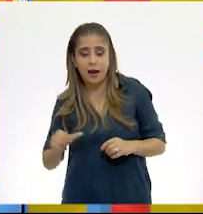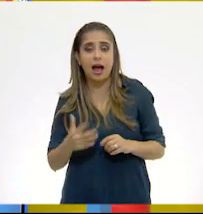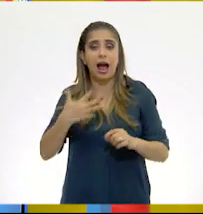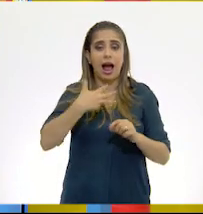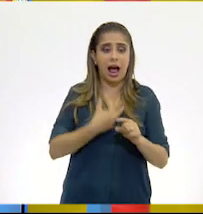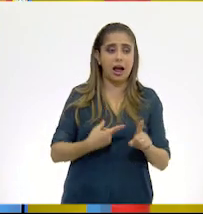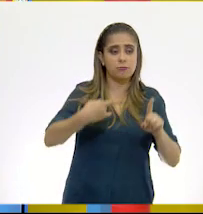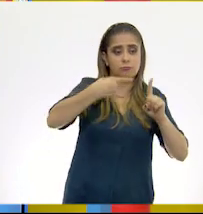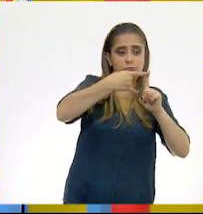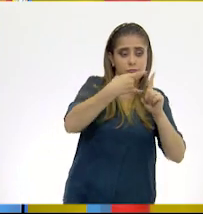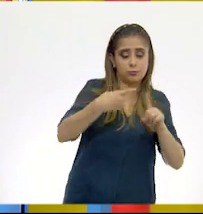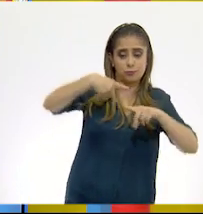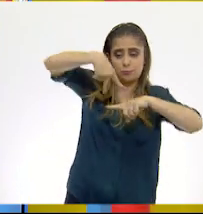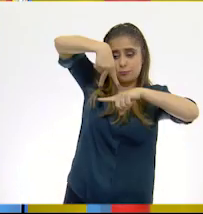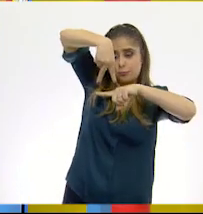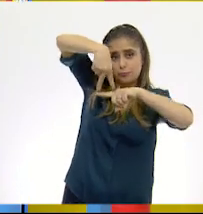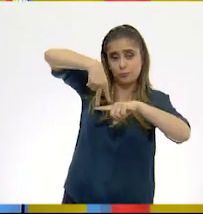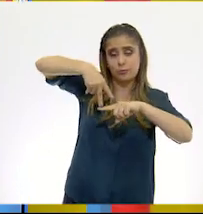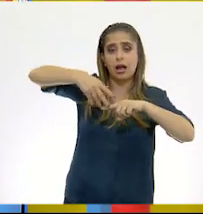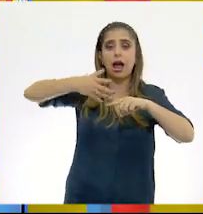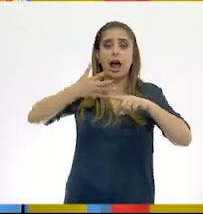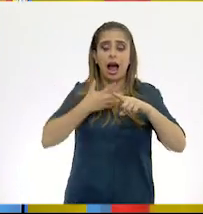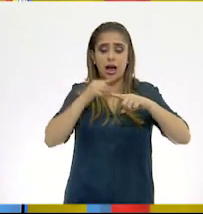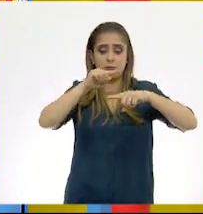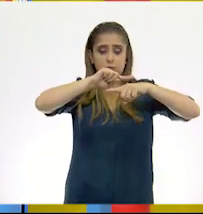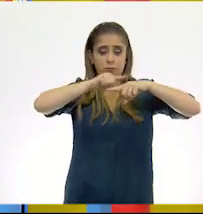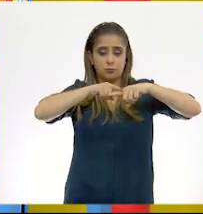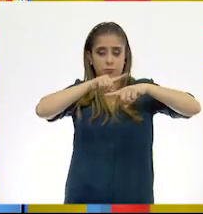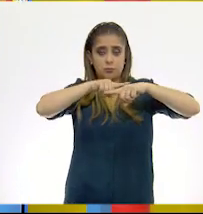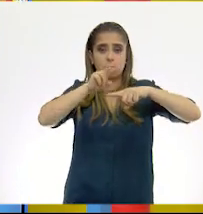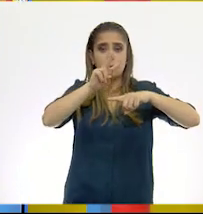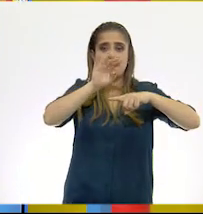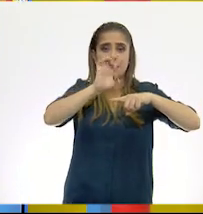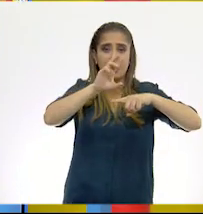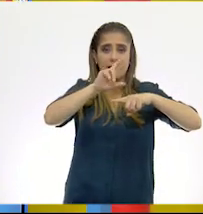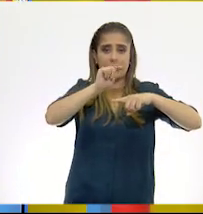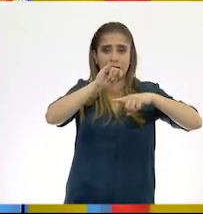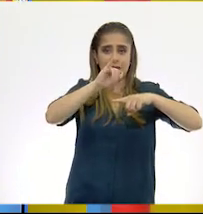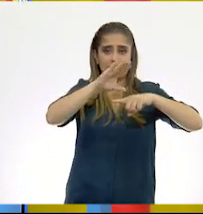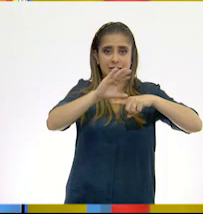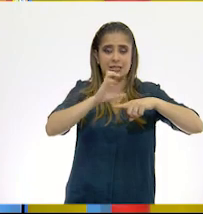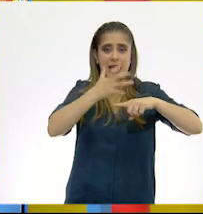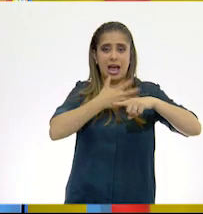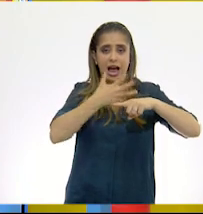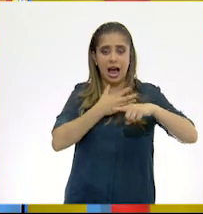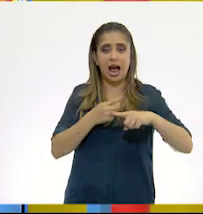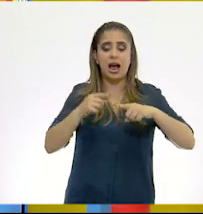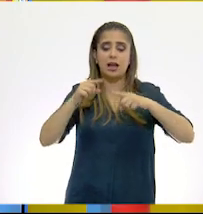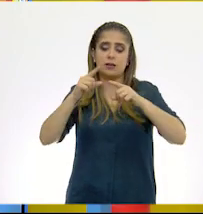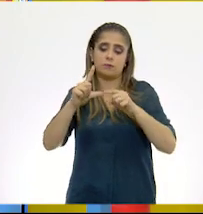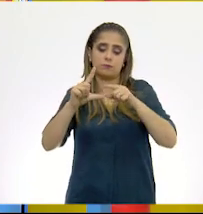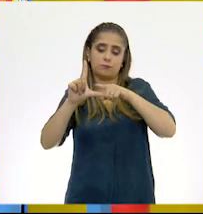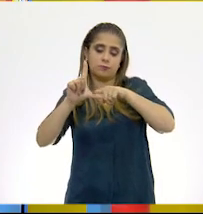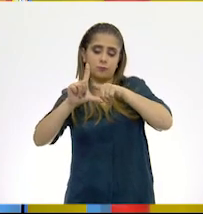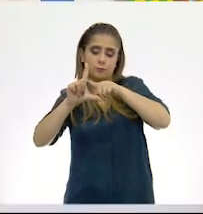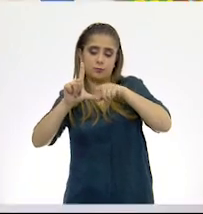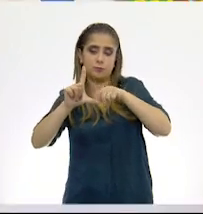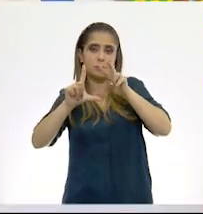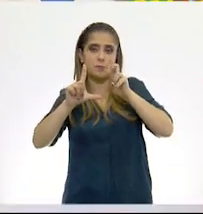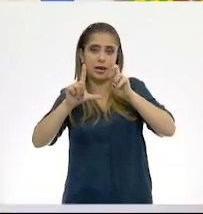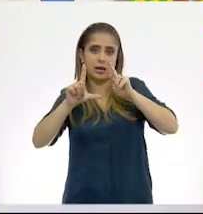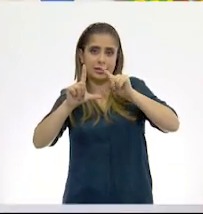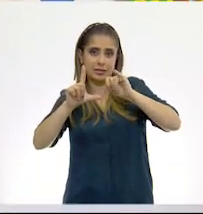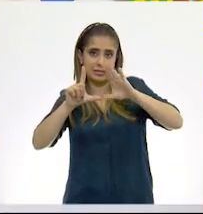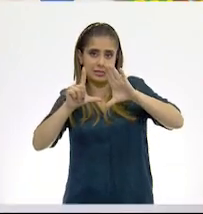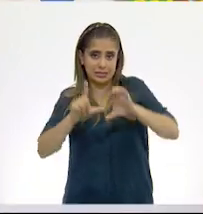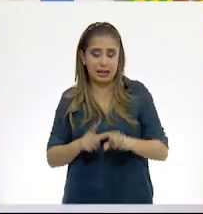forman vértices siempre y cuando las líneas sean rectas. Muy bien, creo que hemos aprendido bastante, ¿verdad? Así es,